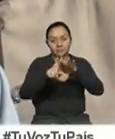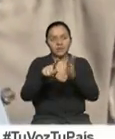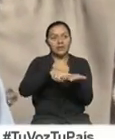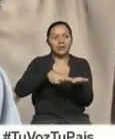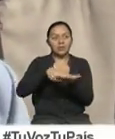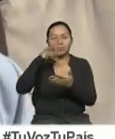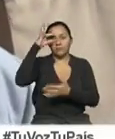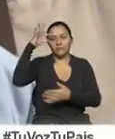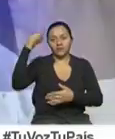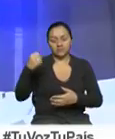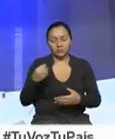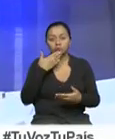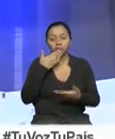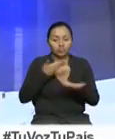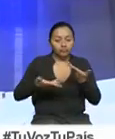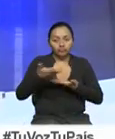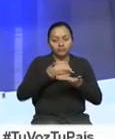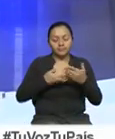el Papa.